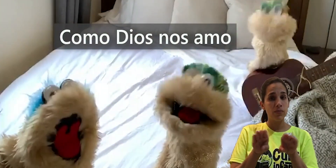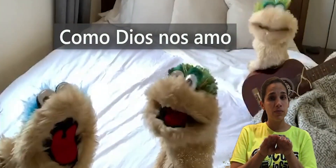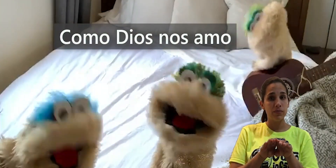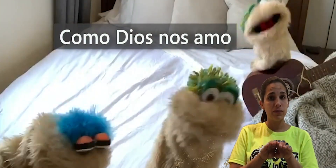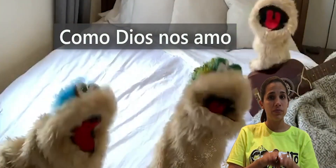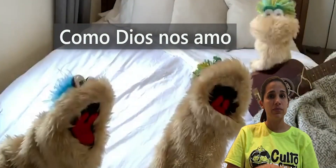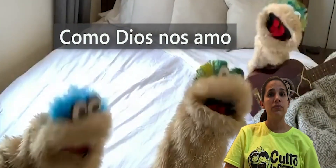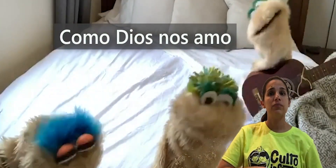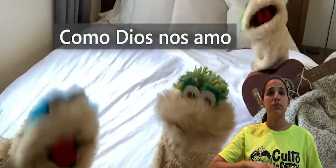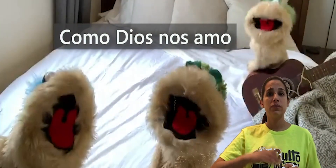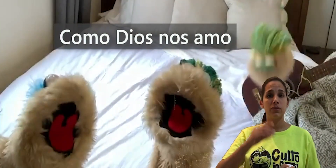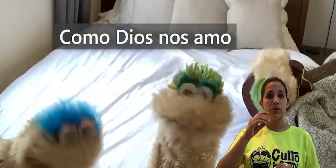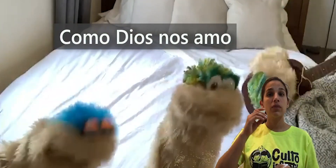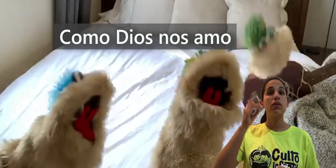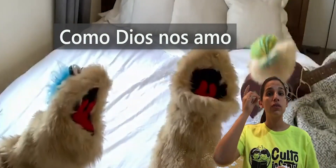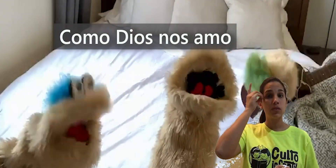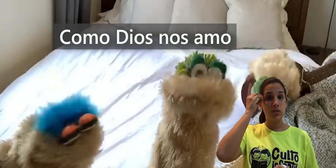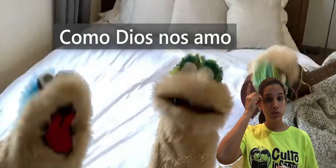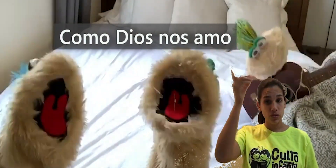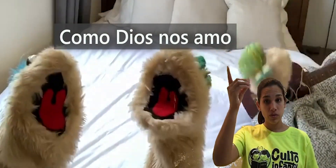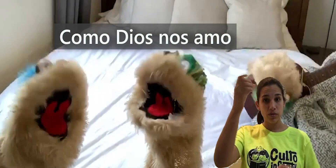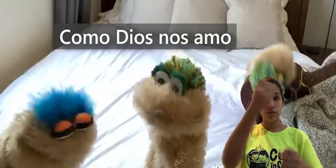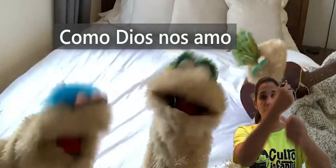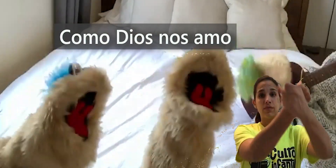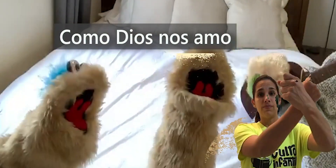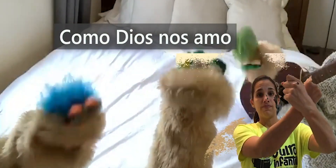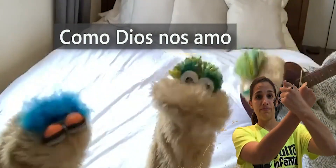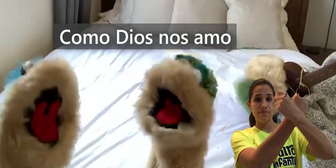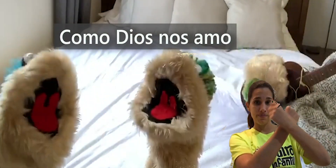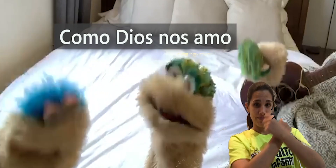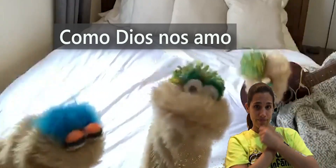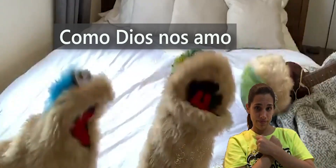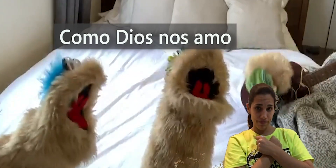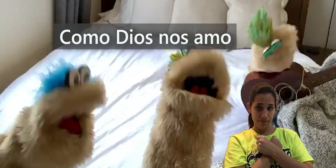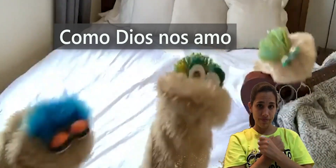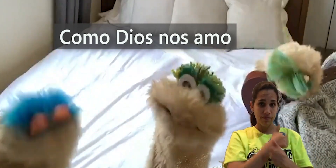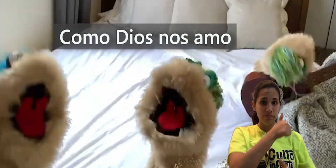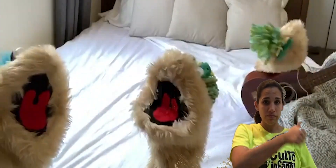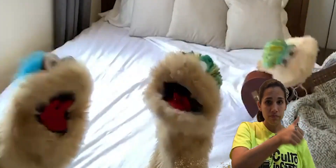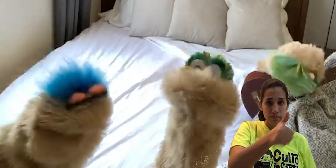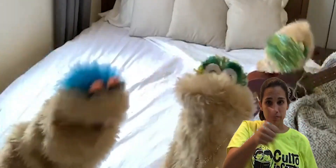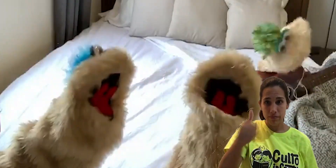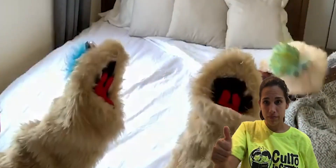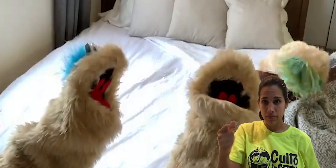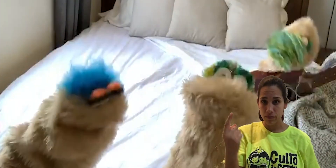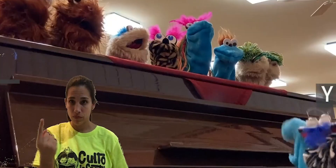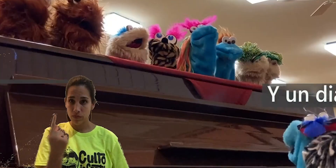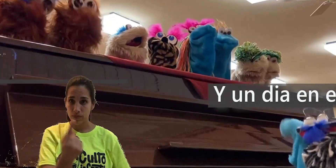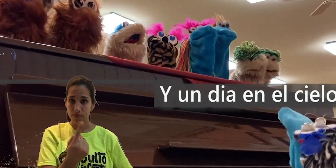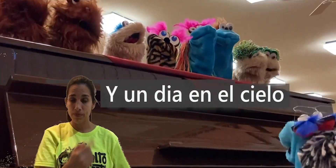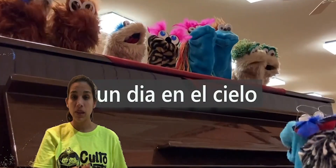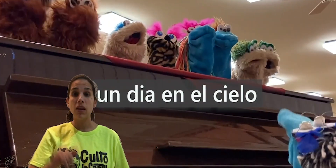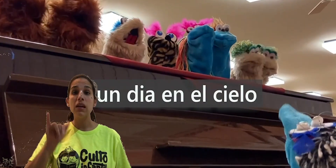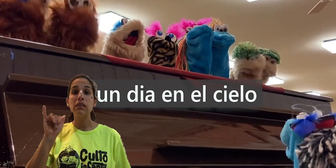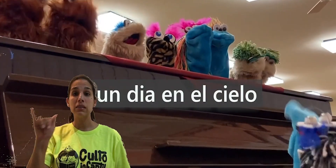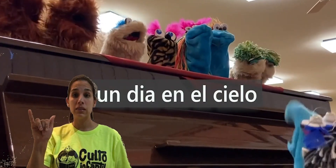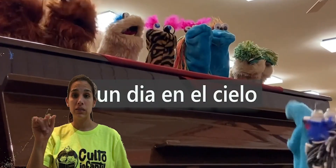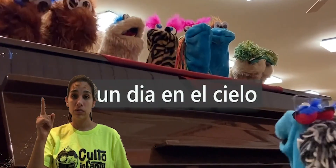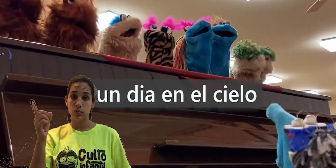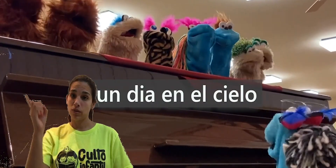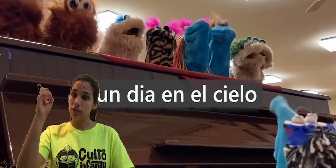nos salvó. Y un día